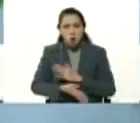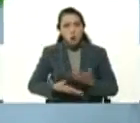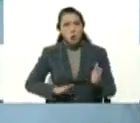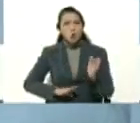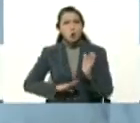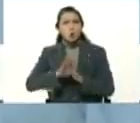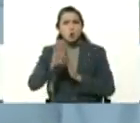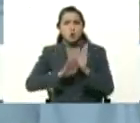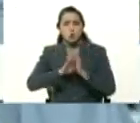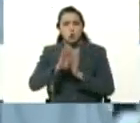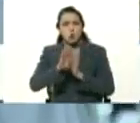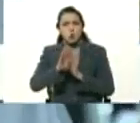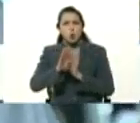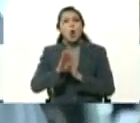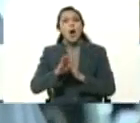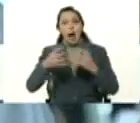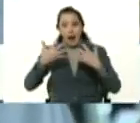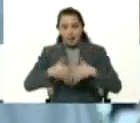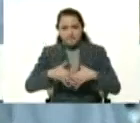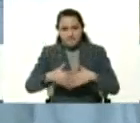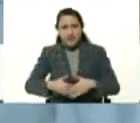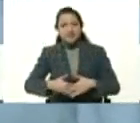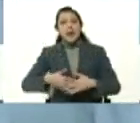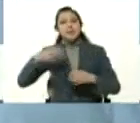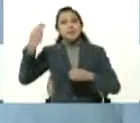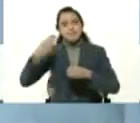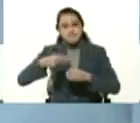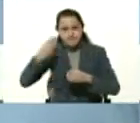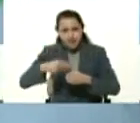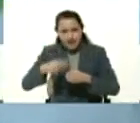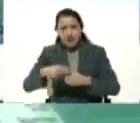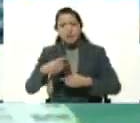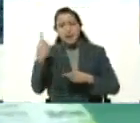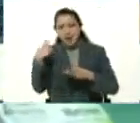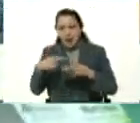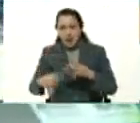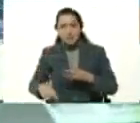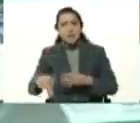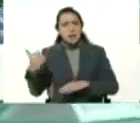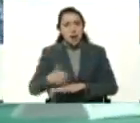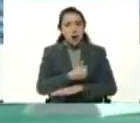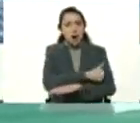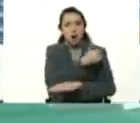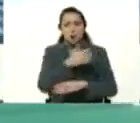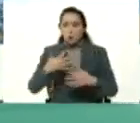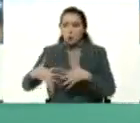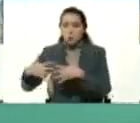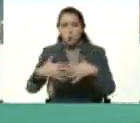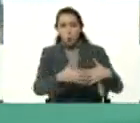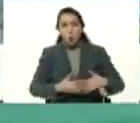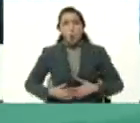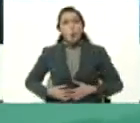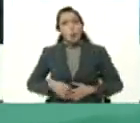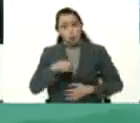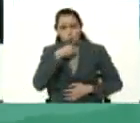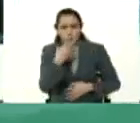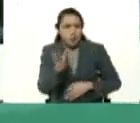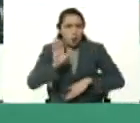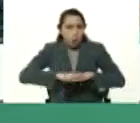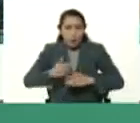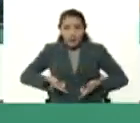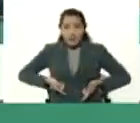productivo entre la empresa Pequivén y entes públicos es muy positivo, porque ya que nos